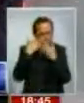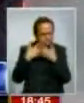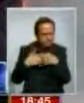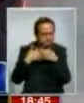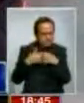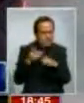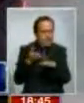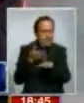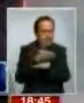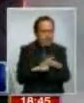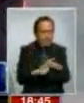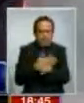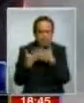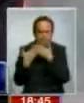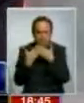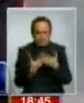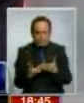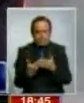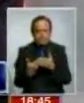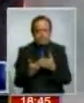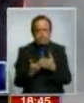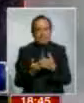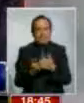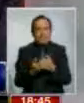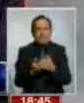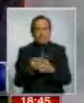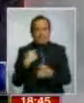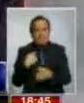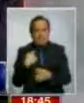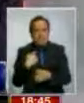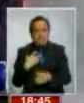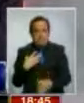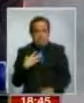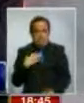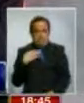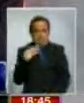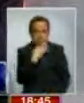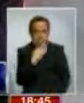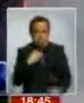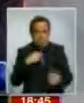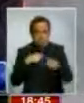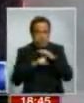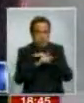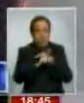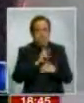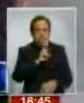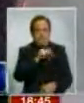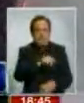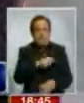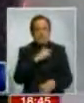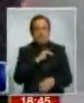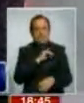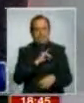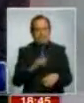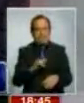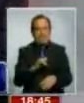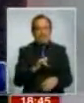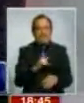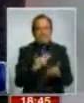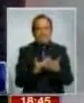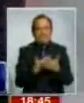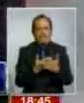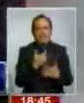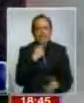mucha anticipación. Personas que se presentaron bajo la bandera de Renovación Nacional y que tenían resuelto irse. Y eso es